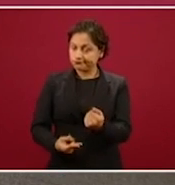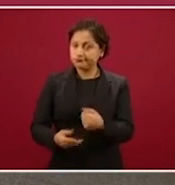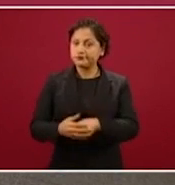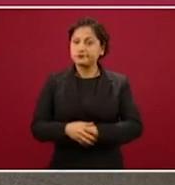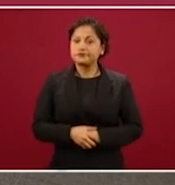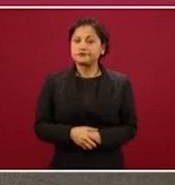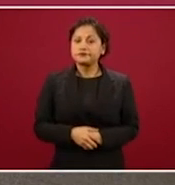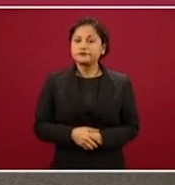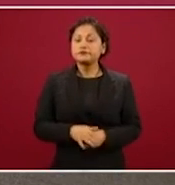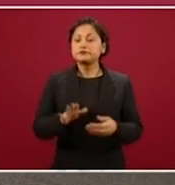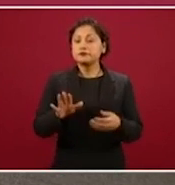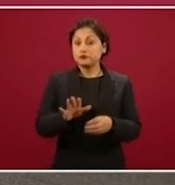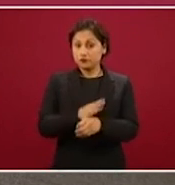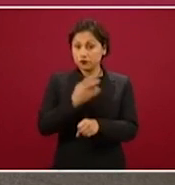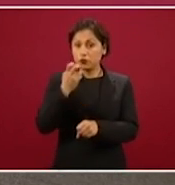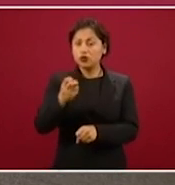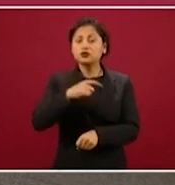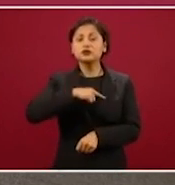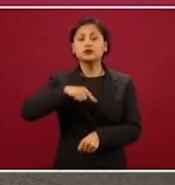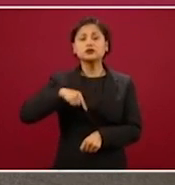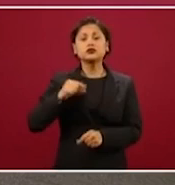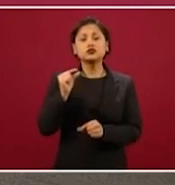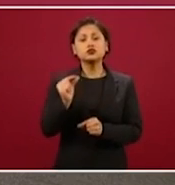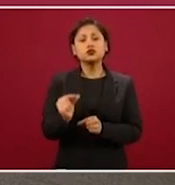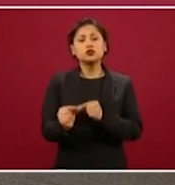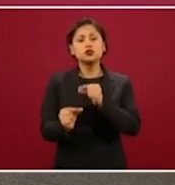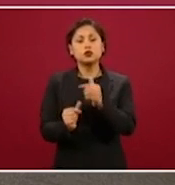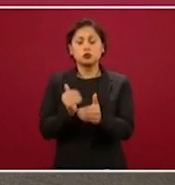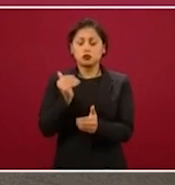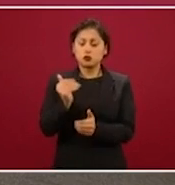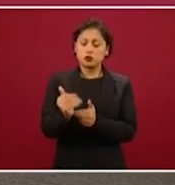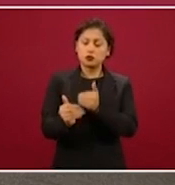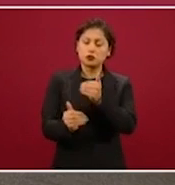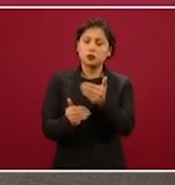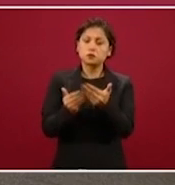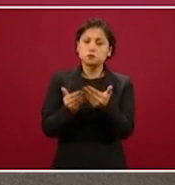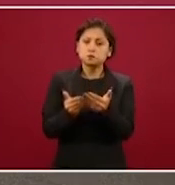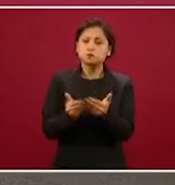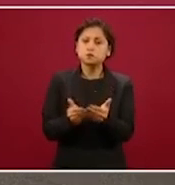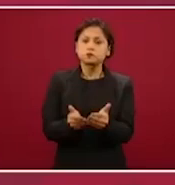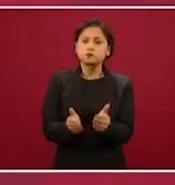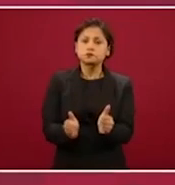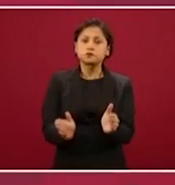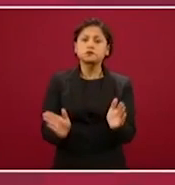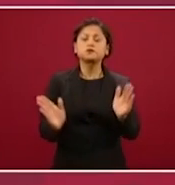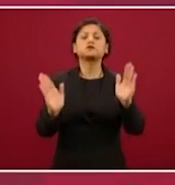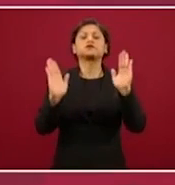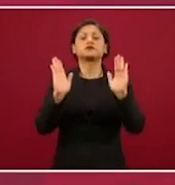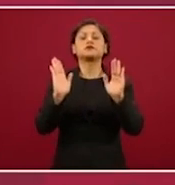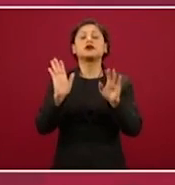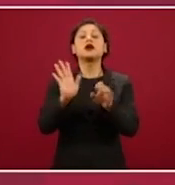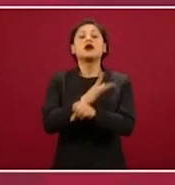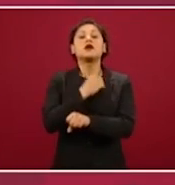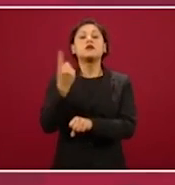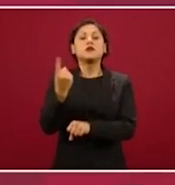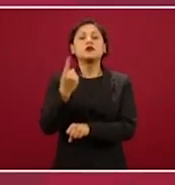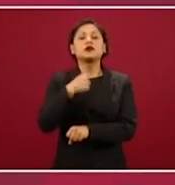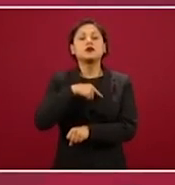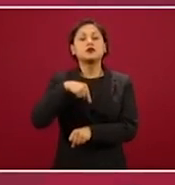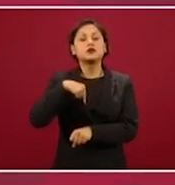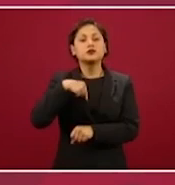Entonces vamos a ir poco a poco abriendo, porque nos importa mucho la competencia.